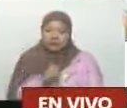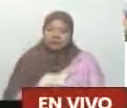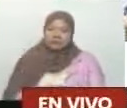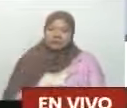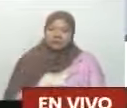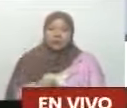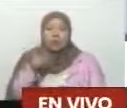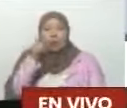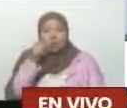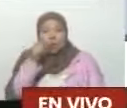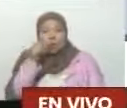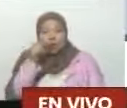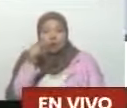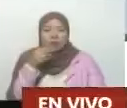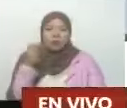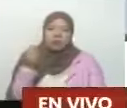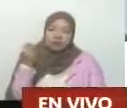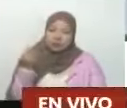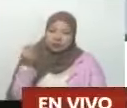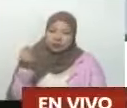hombre que conozco desde joven,